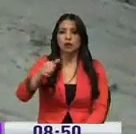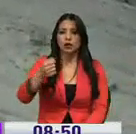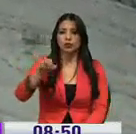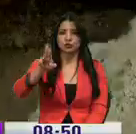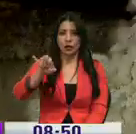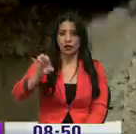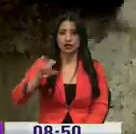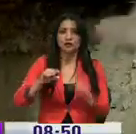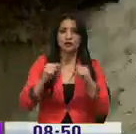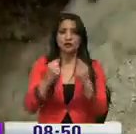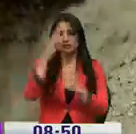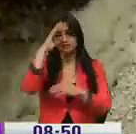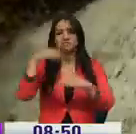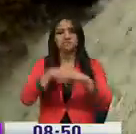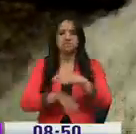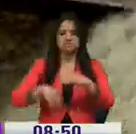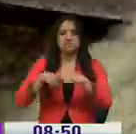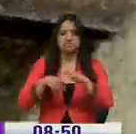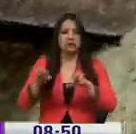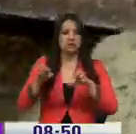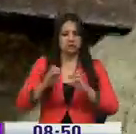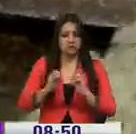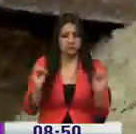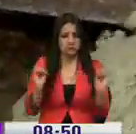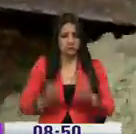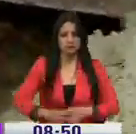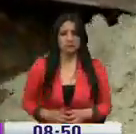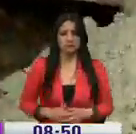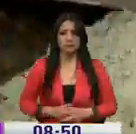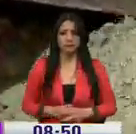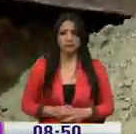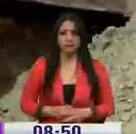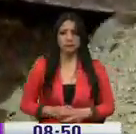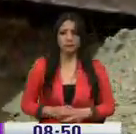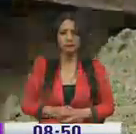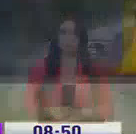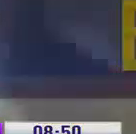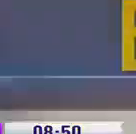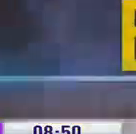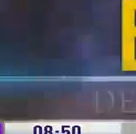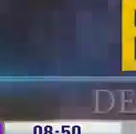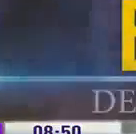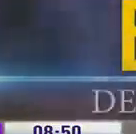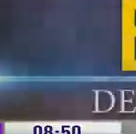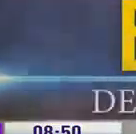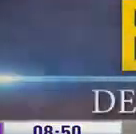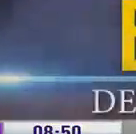conviven grupos de mineros ilegales. En Quito informó Andrea Orbe.